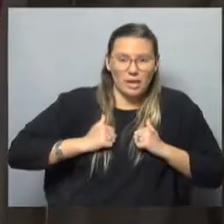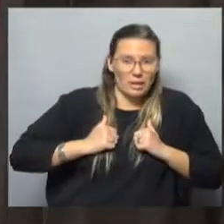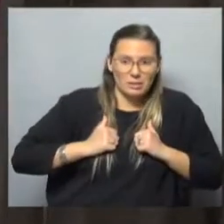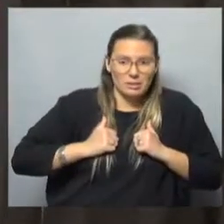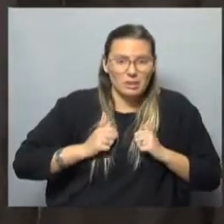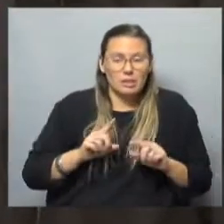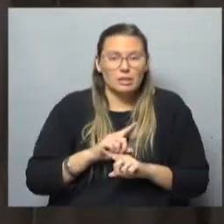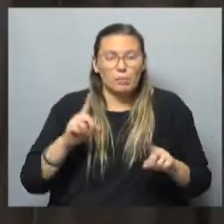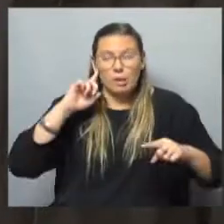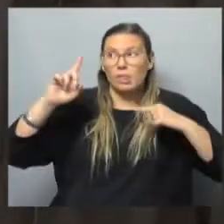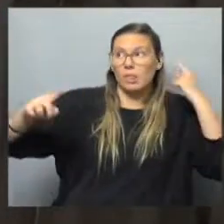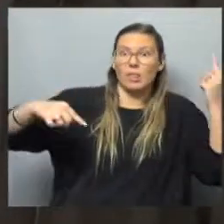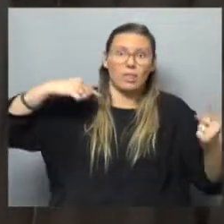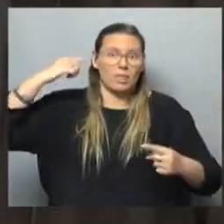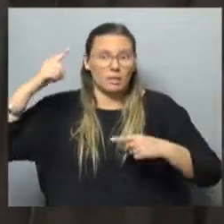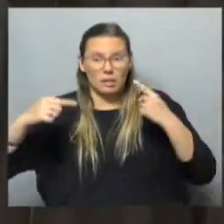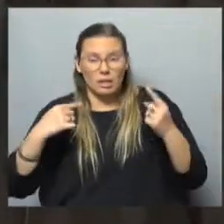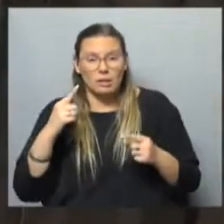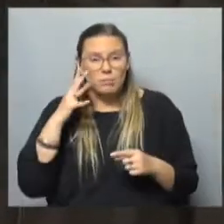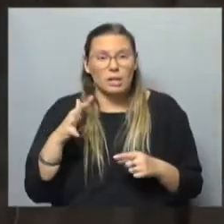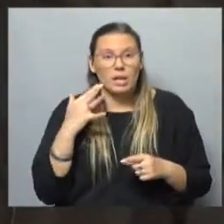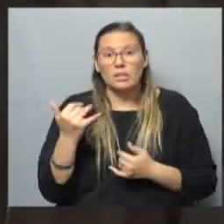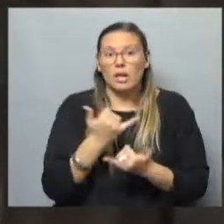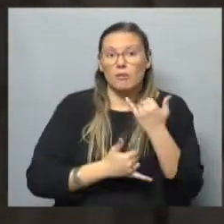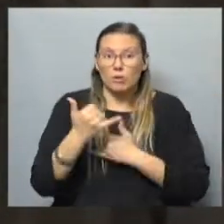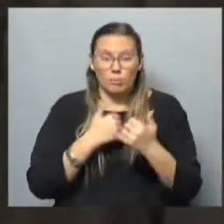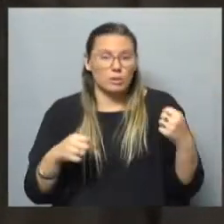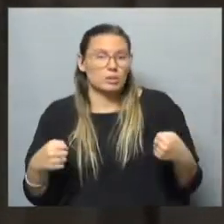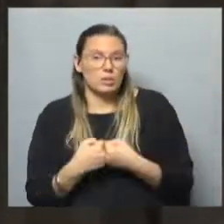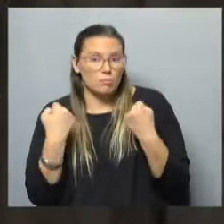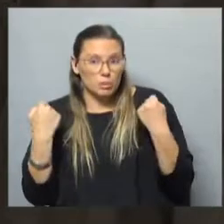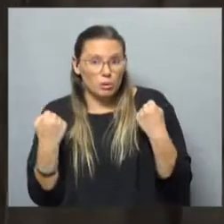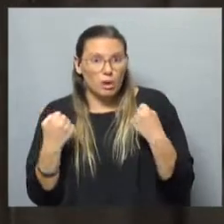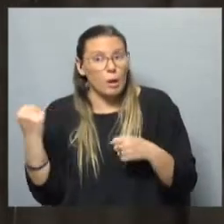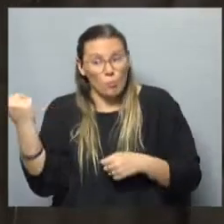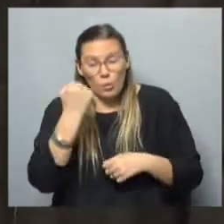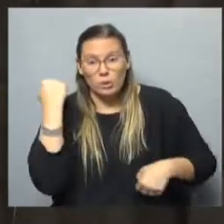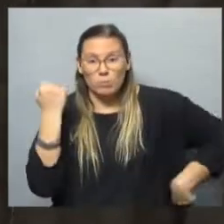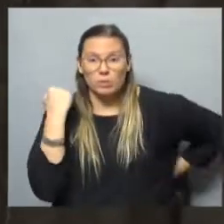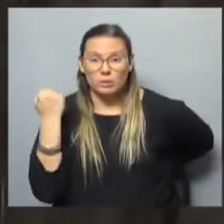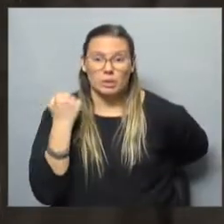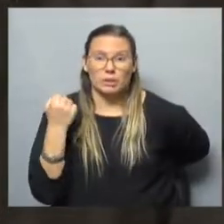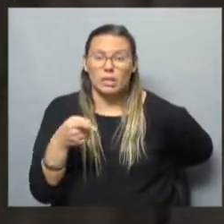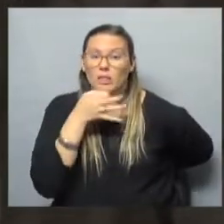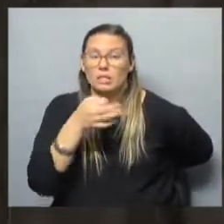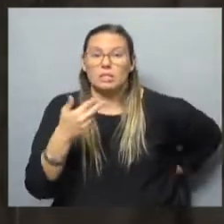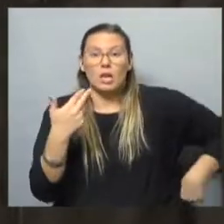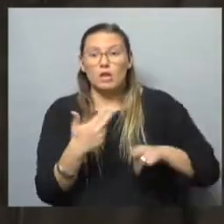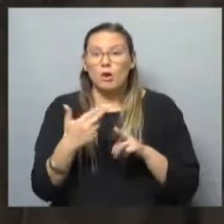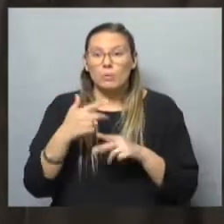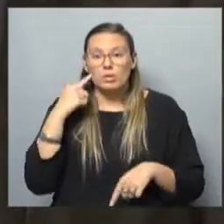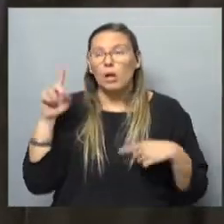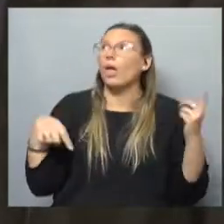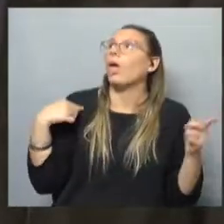no nos permite distraernos porque fíjate que cada dato en la improvisación es muy importante. Pues si él dice su nombre y yo estoy